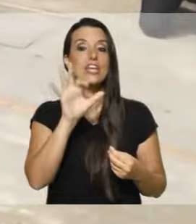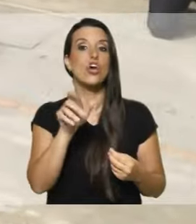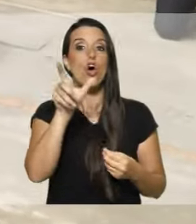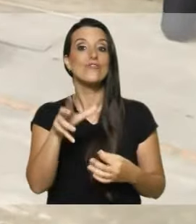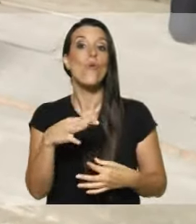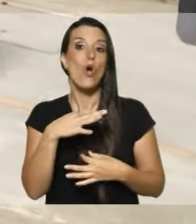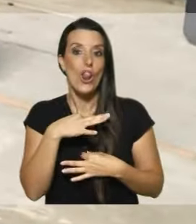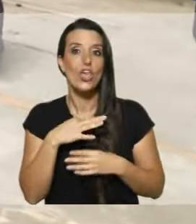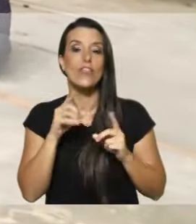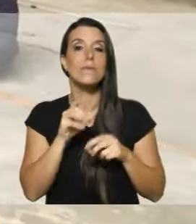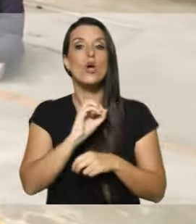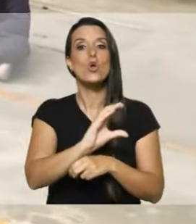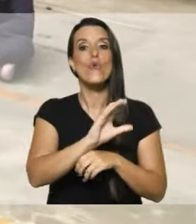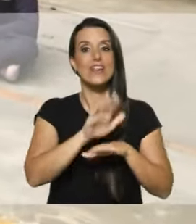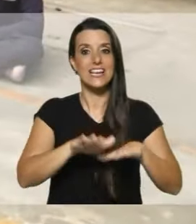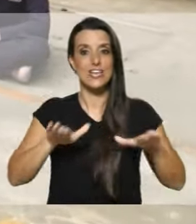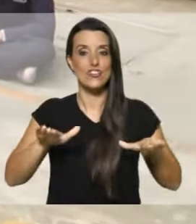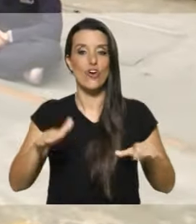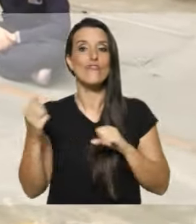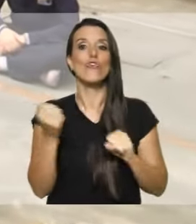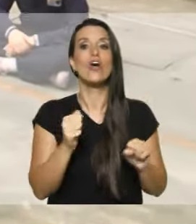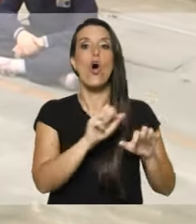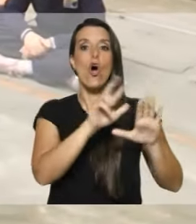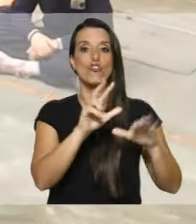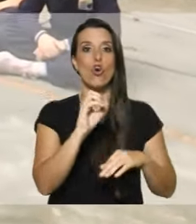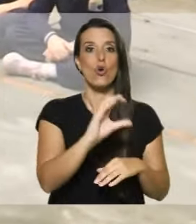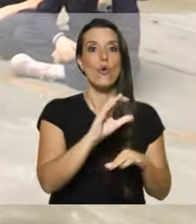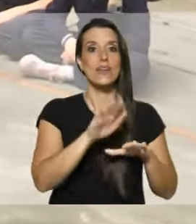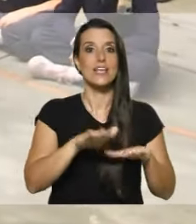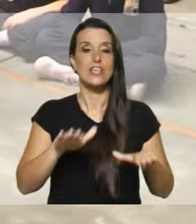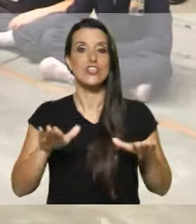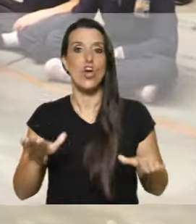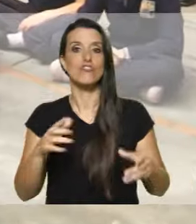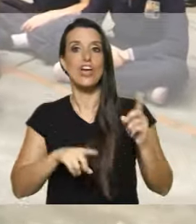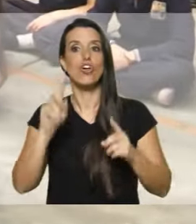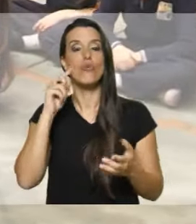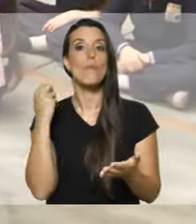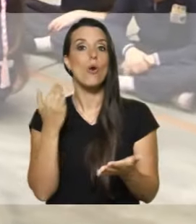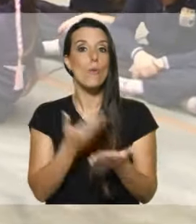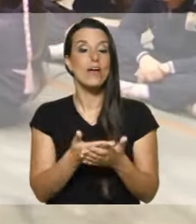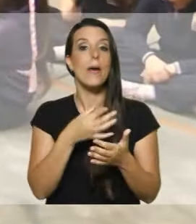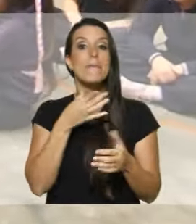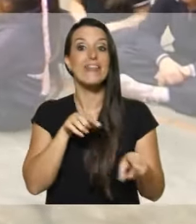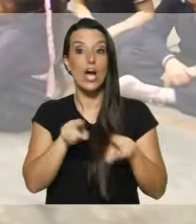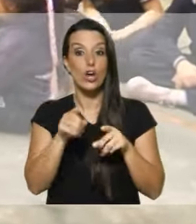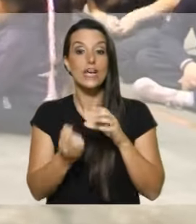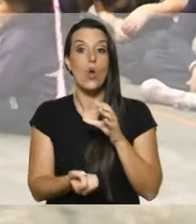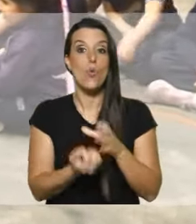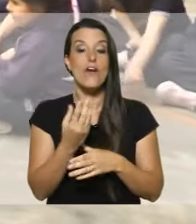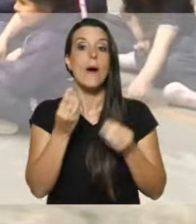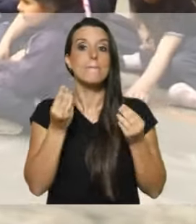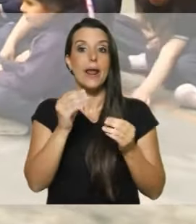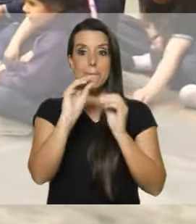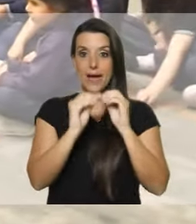colegios que además tiene cl de niños funda gestiona club de nios propuesta a nivel pedagógica innovadora tanto para